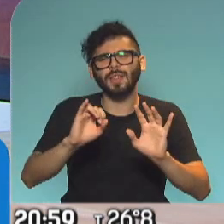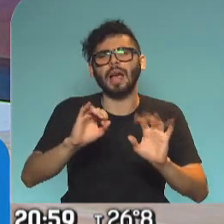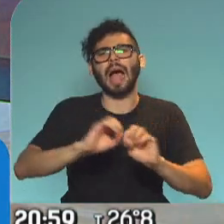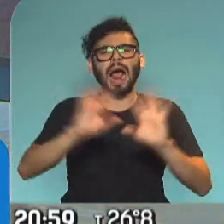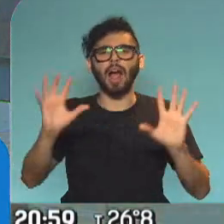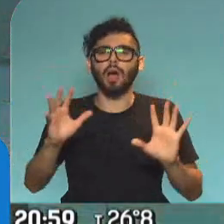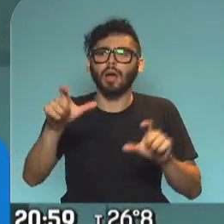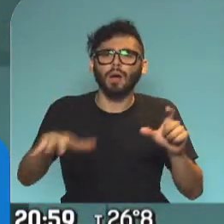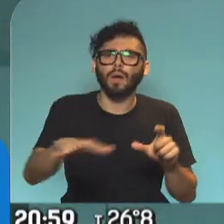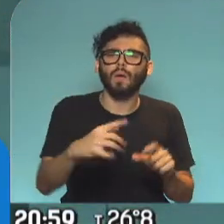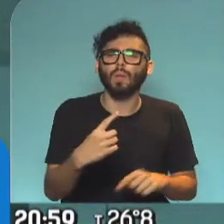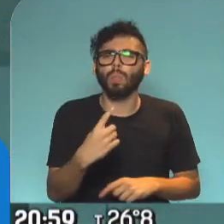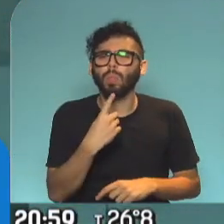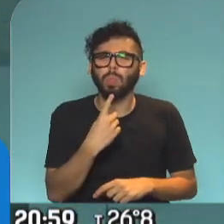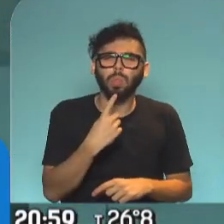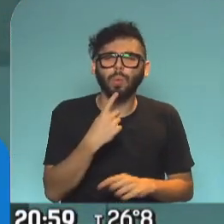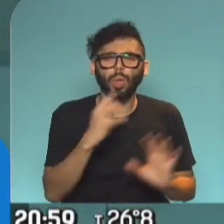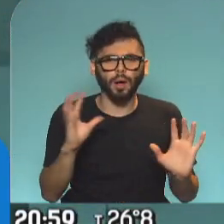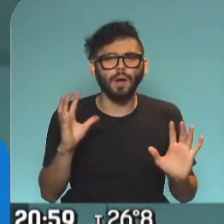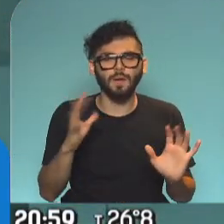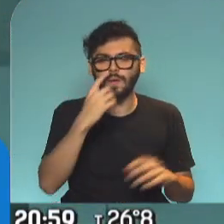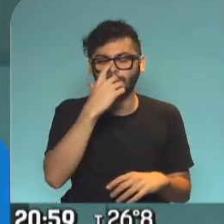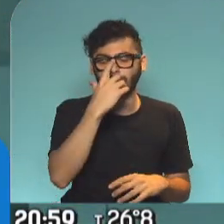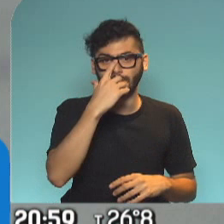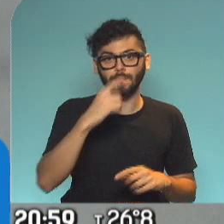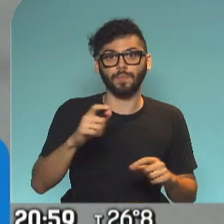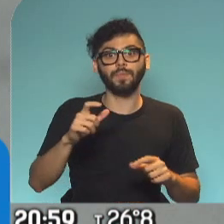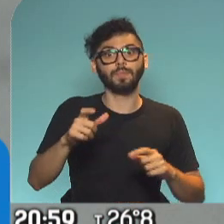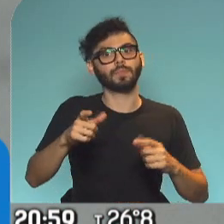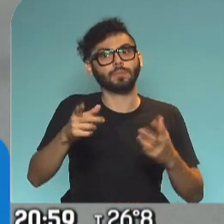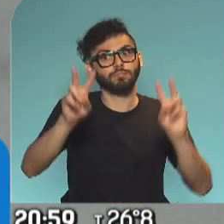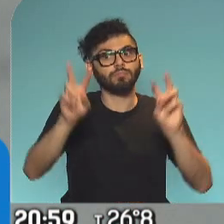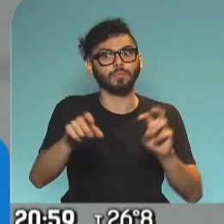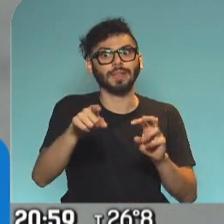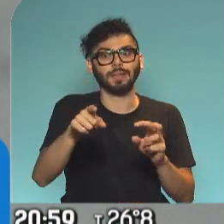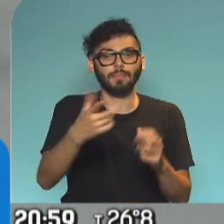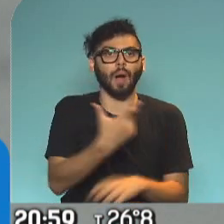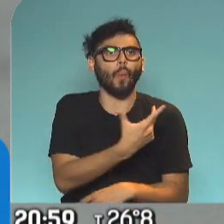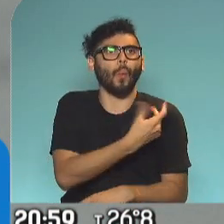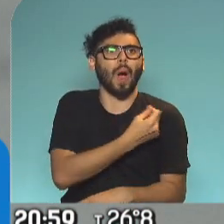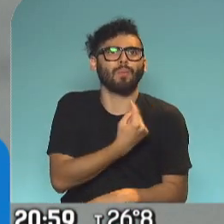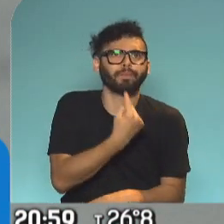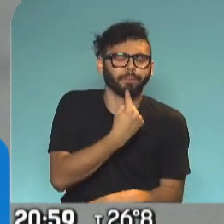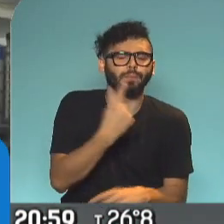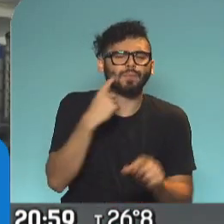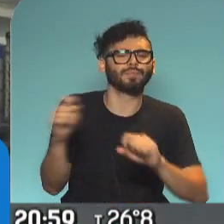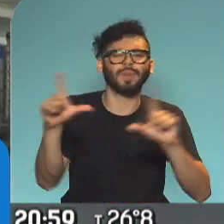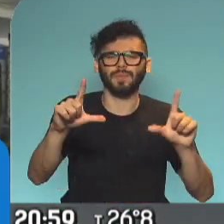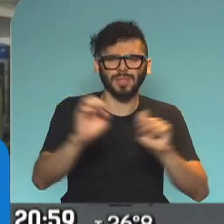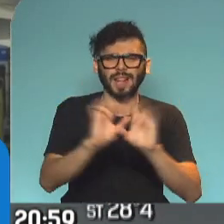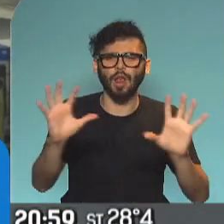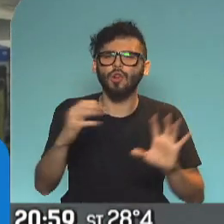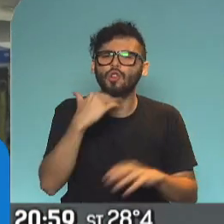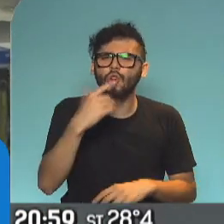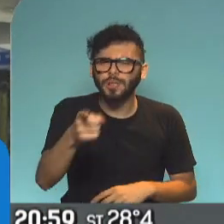dudas que tiene nuestra gente con respecto a las vacunas. No sé si usted